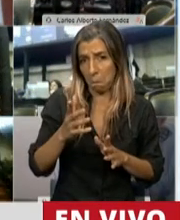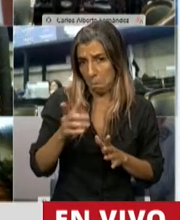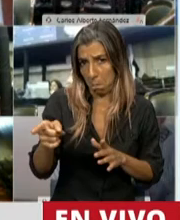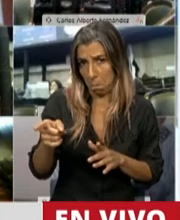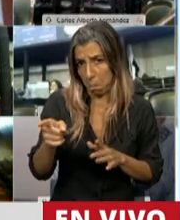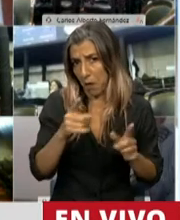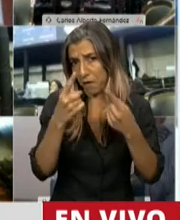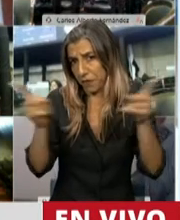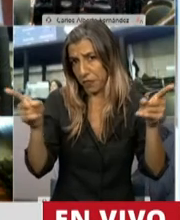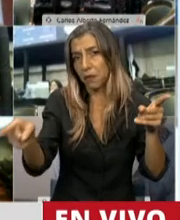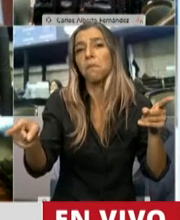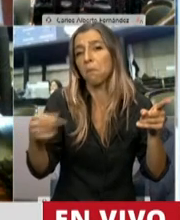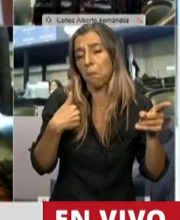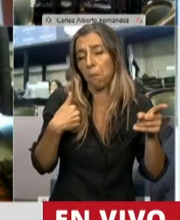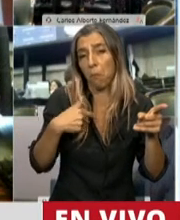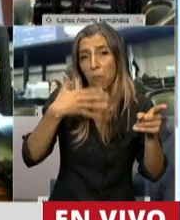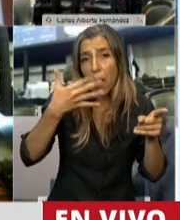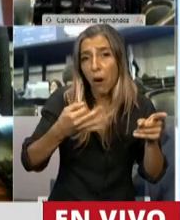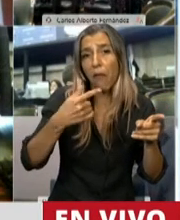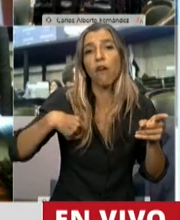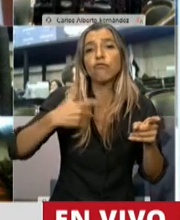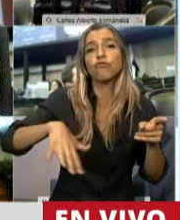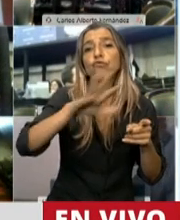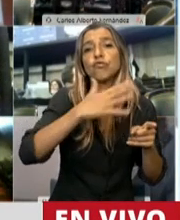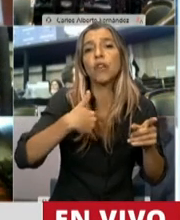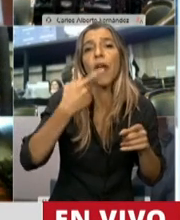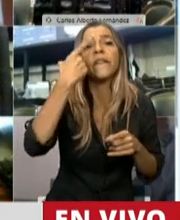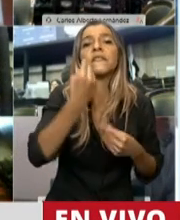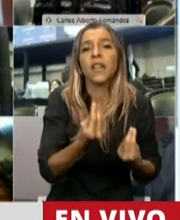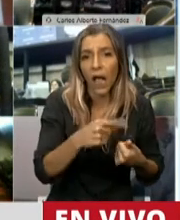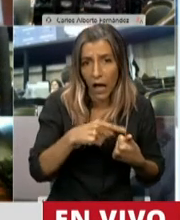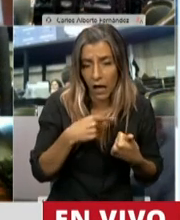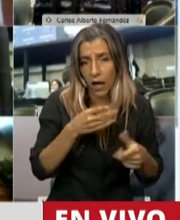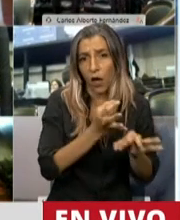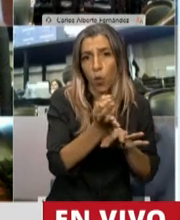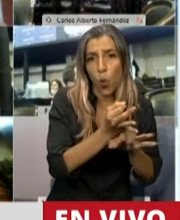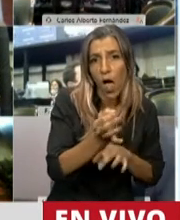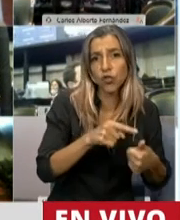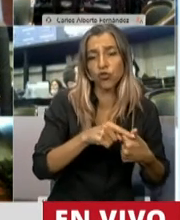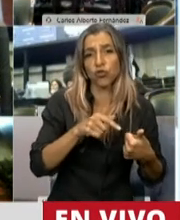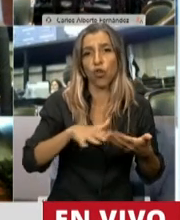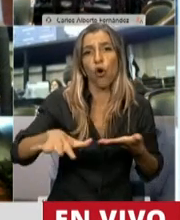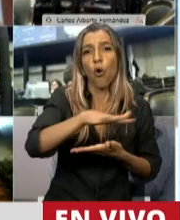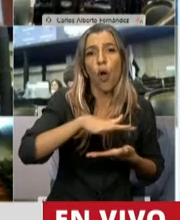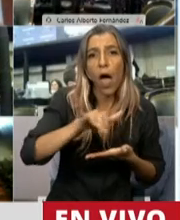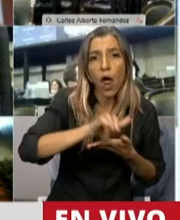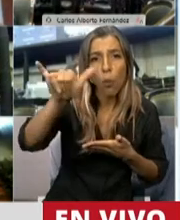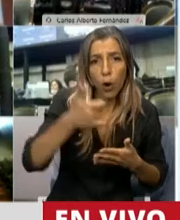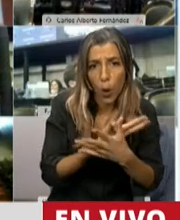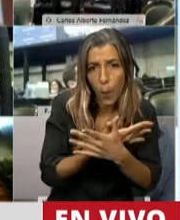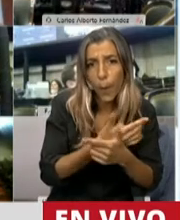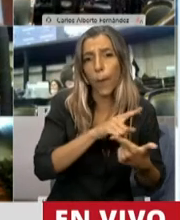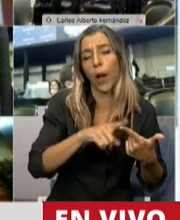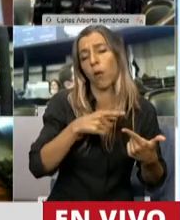que se ha mencionado aquí, como el tema del aeropuerto del Palomar, donde le da a la provincia de Buenos Aires